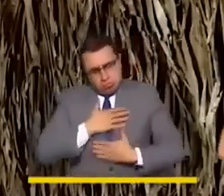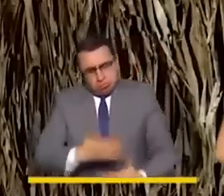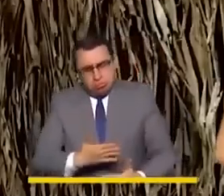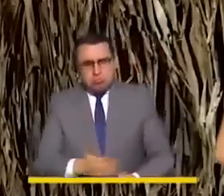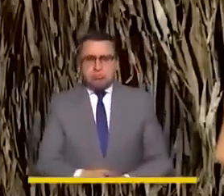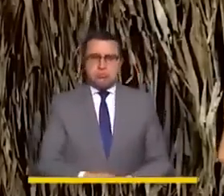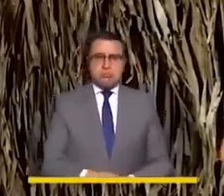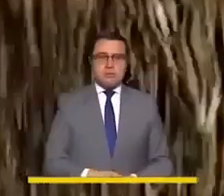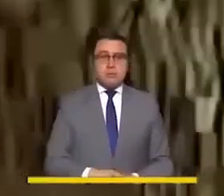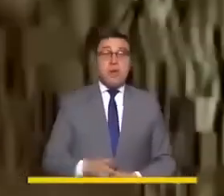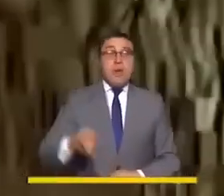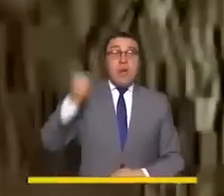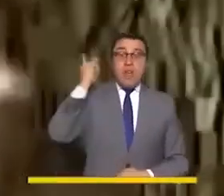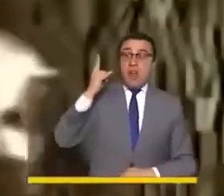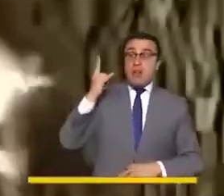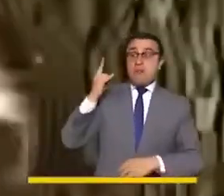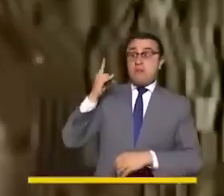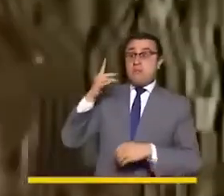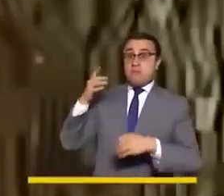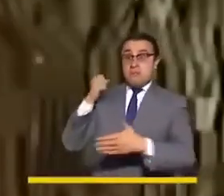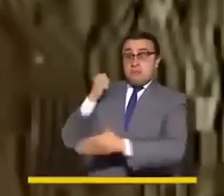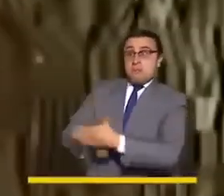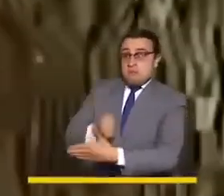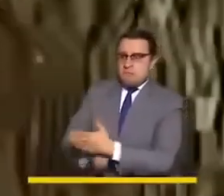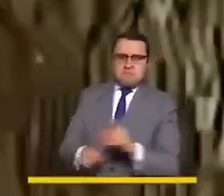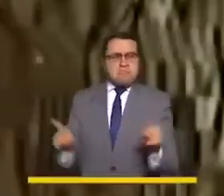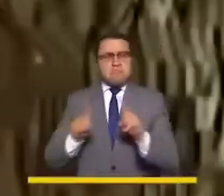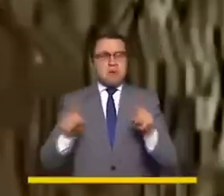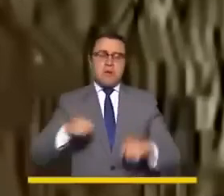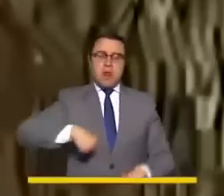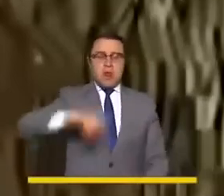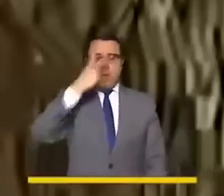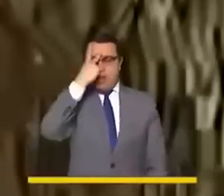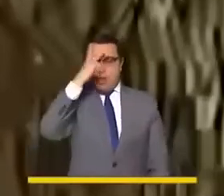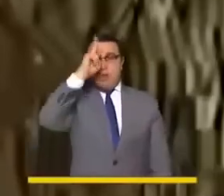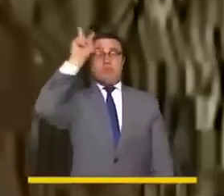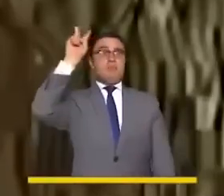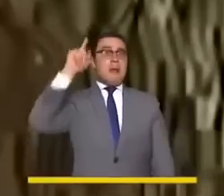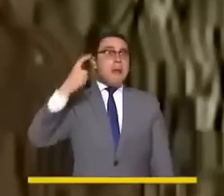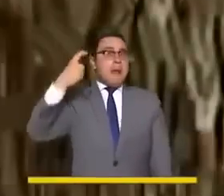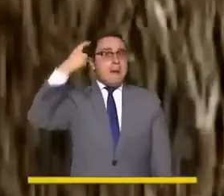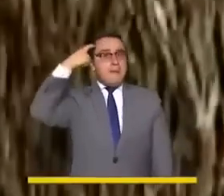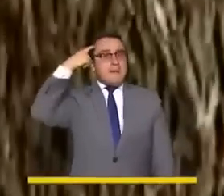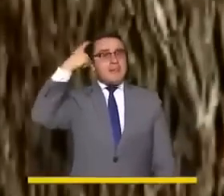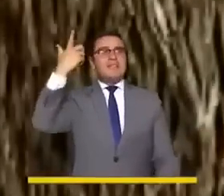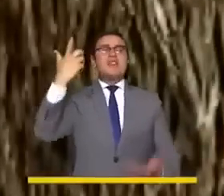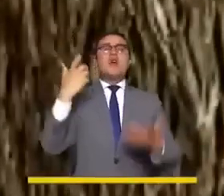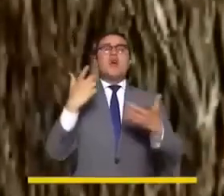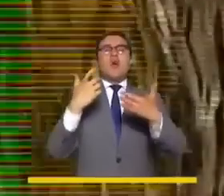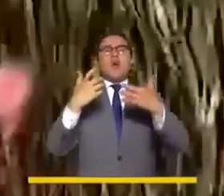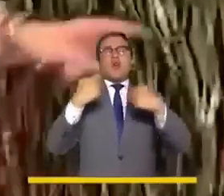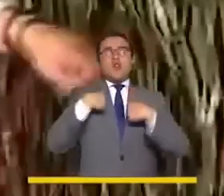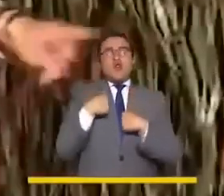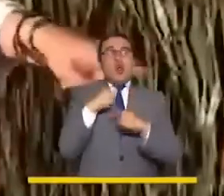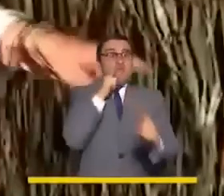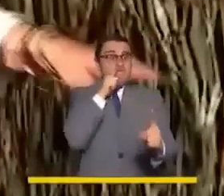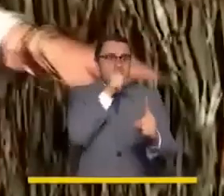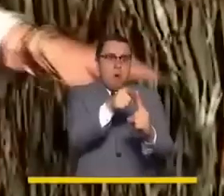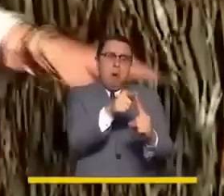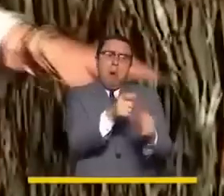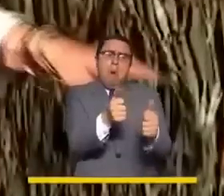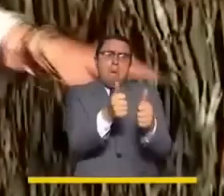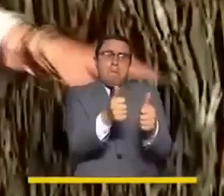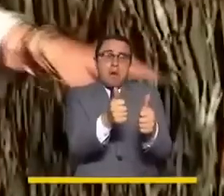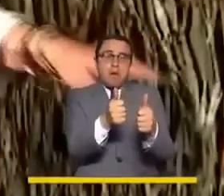sin presión, se equivocó, a lo mejor pensó de buena fe, como dicen ahora, que la tierra no